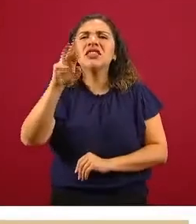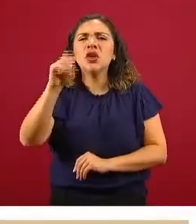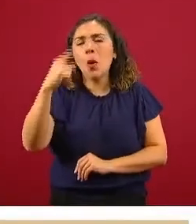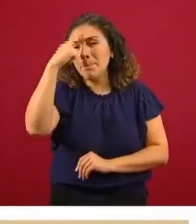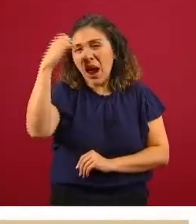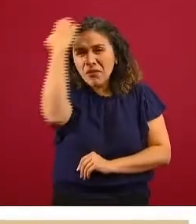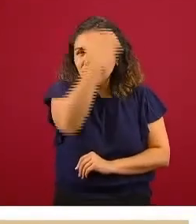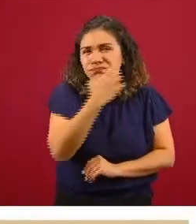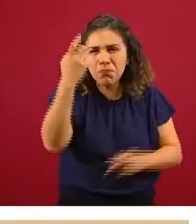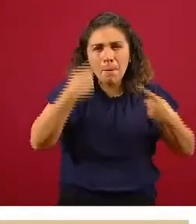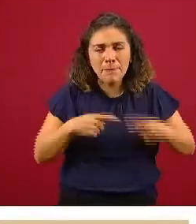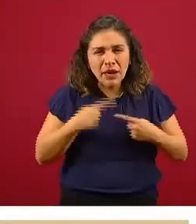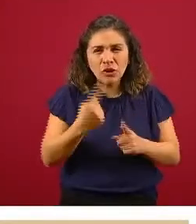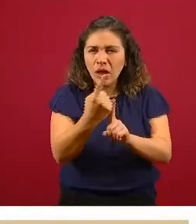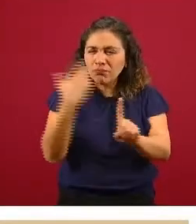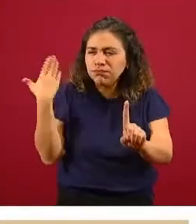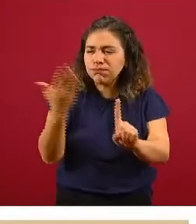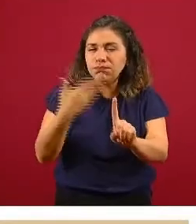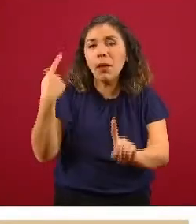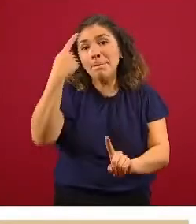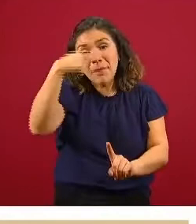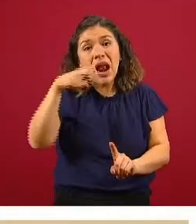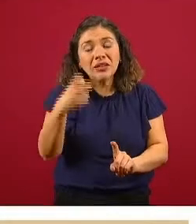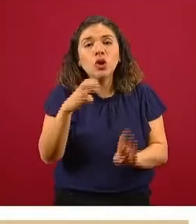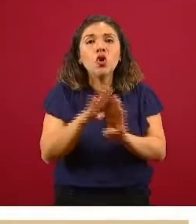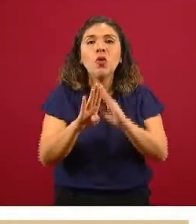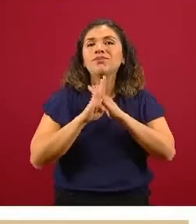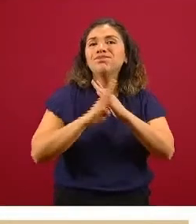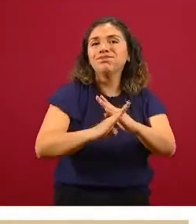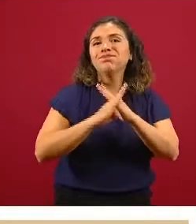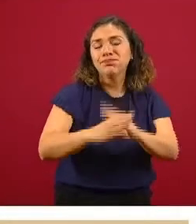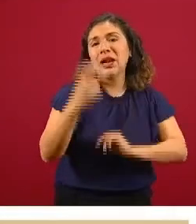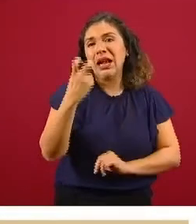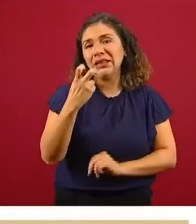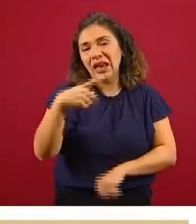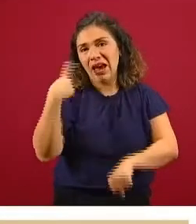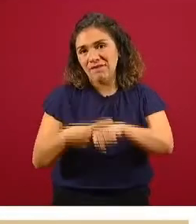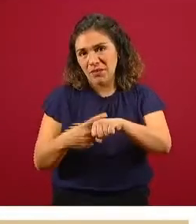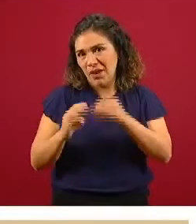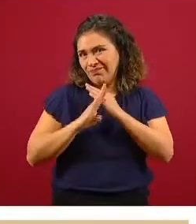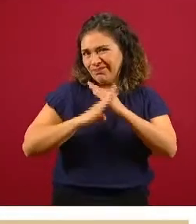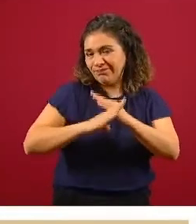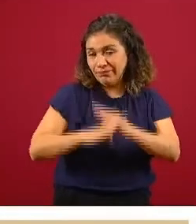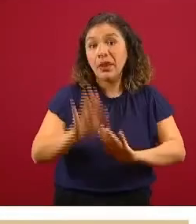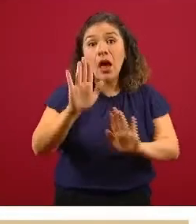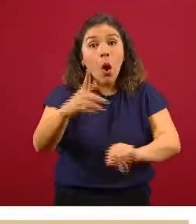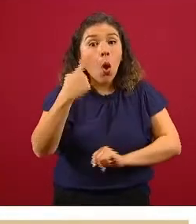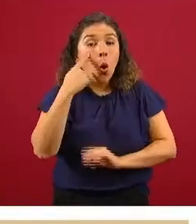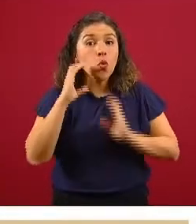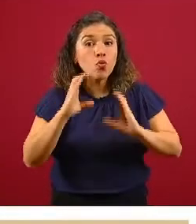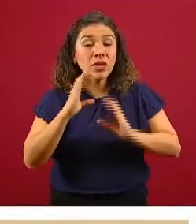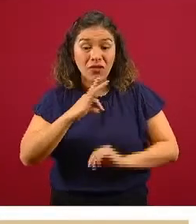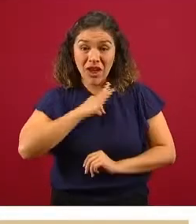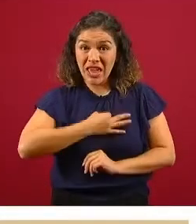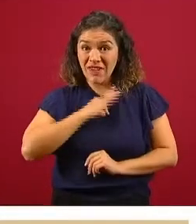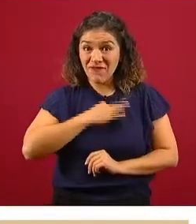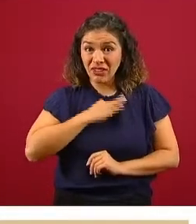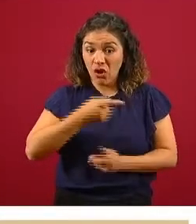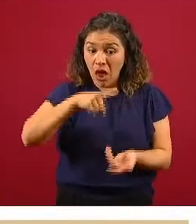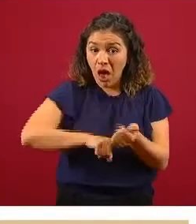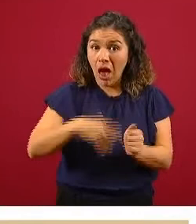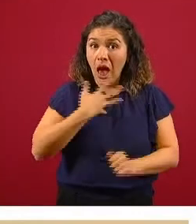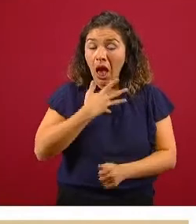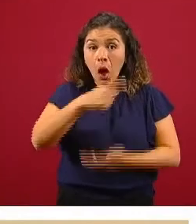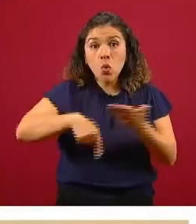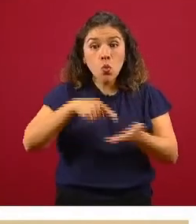trabajo precisamente para mitigar y contener este padecimiento. Ojo, la infección no está en